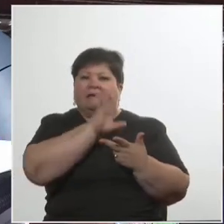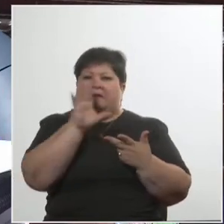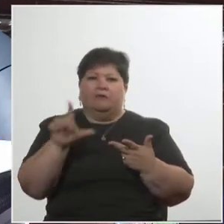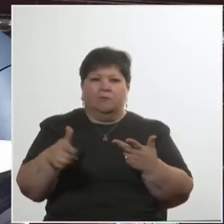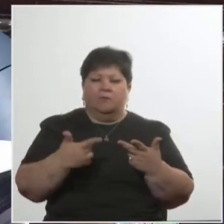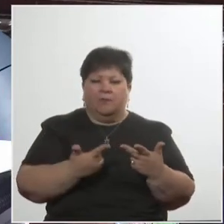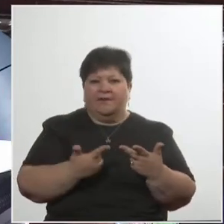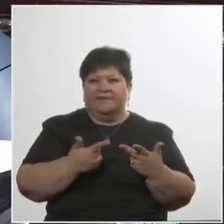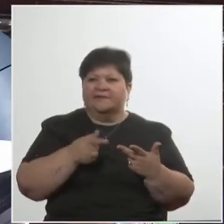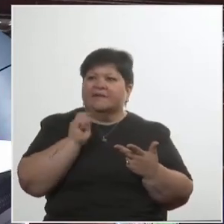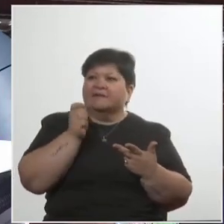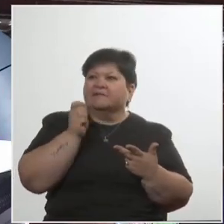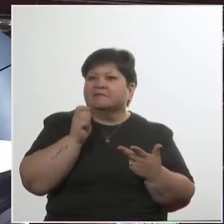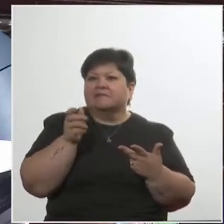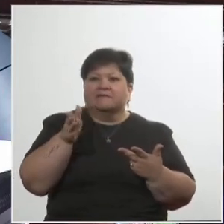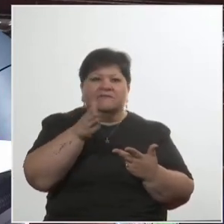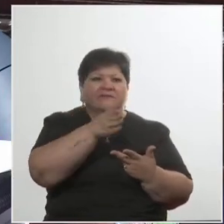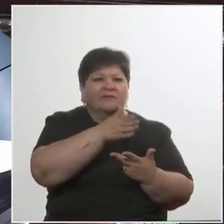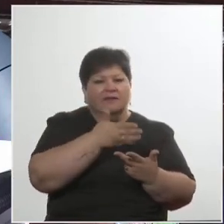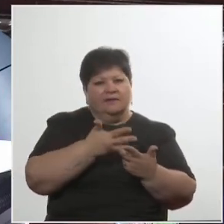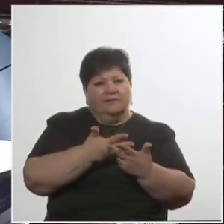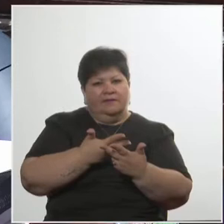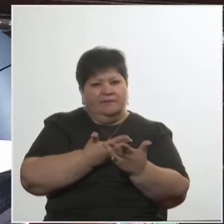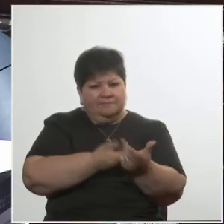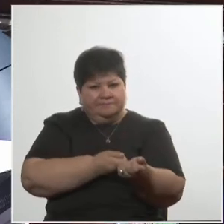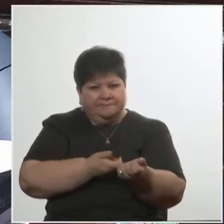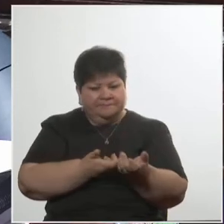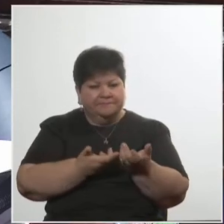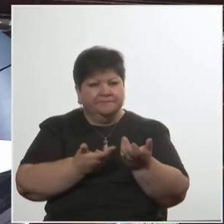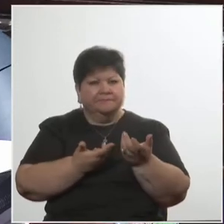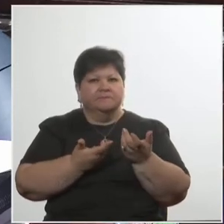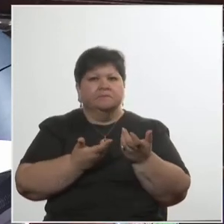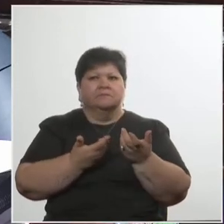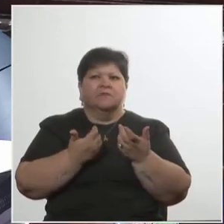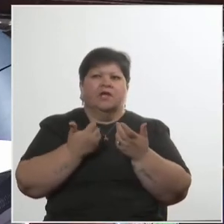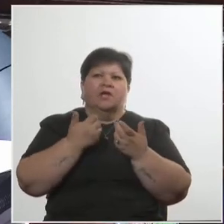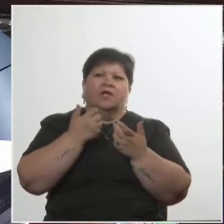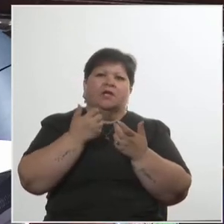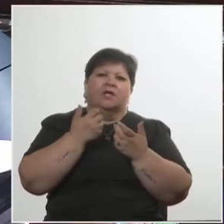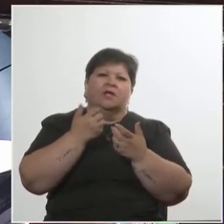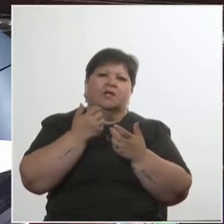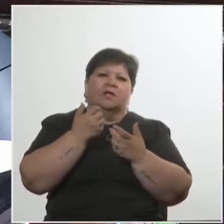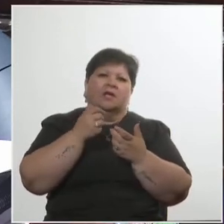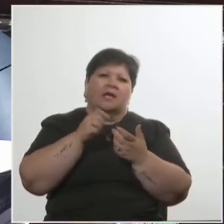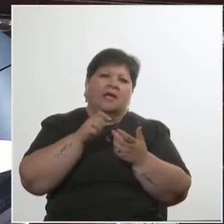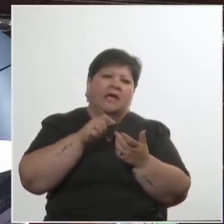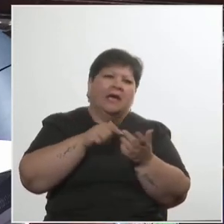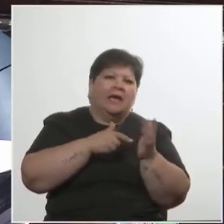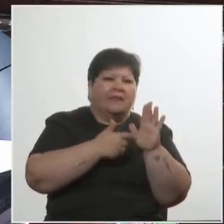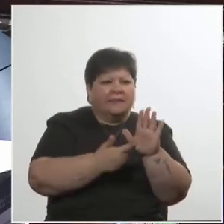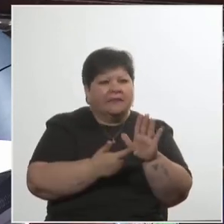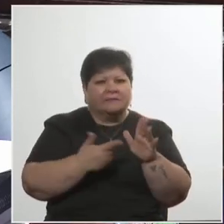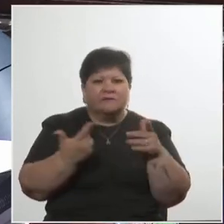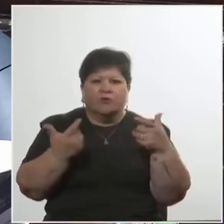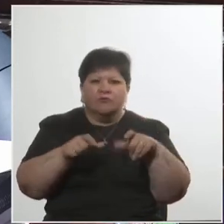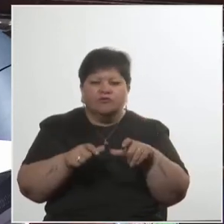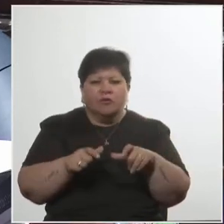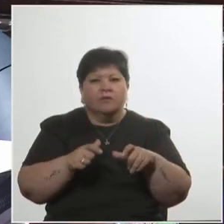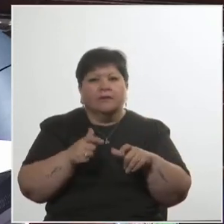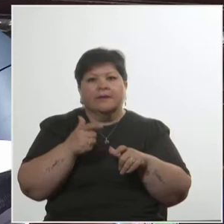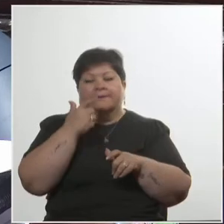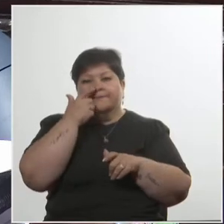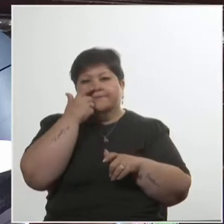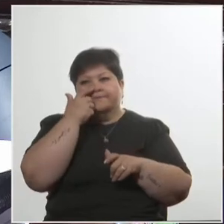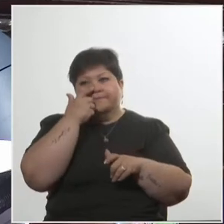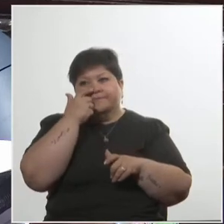a quienes está refiriendo este nos habla de una de una este comisión y sin embargo también nos